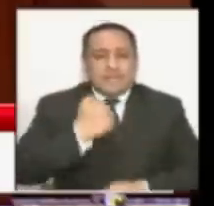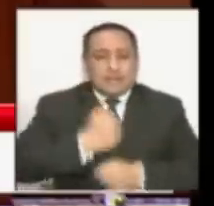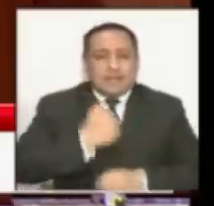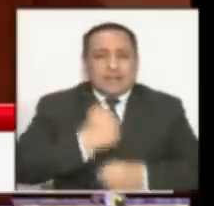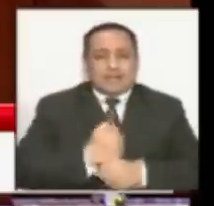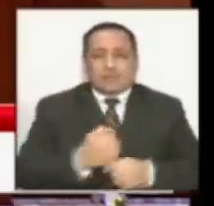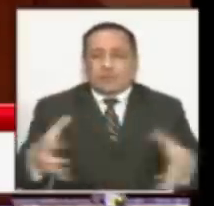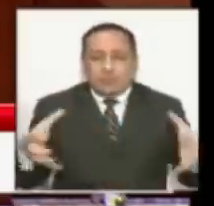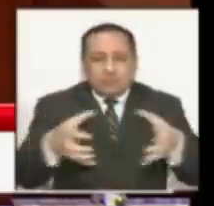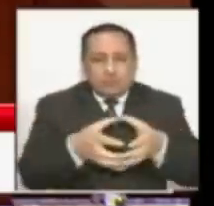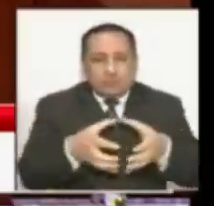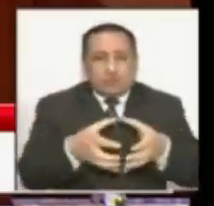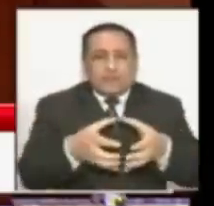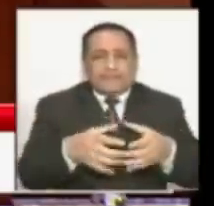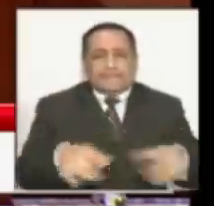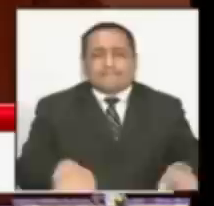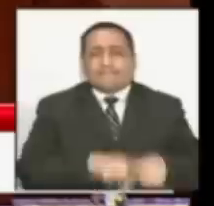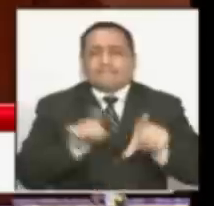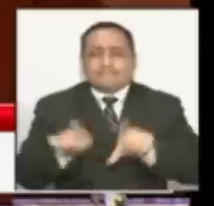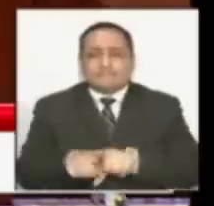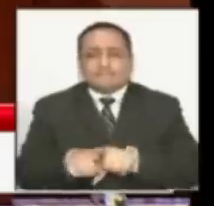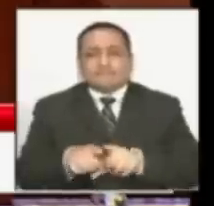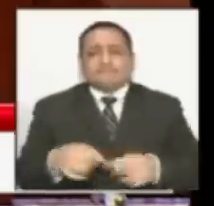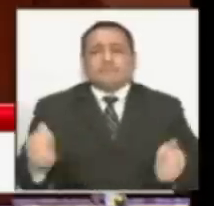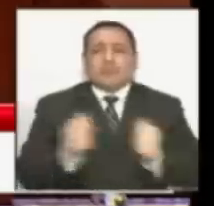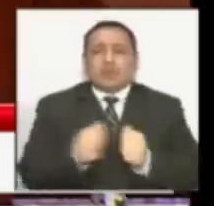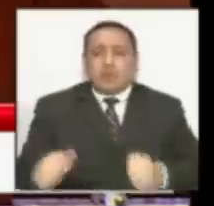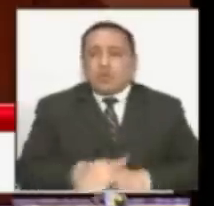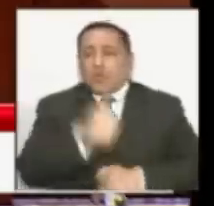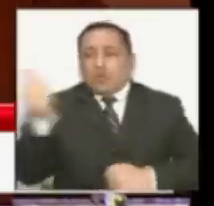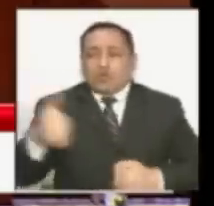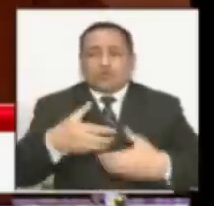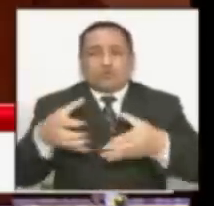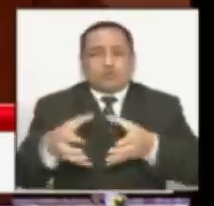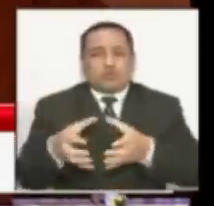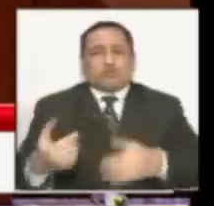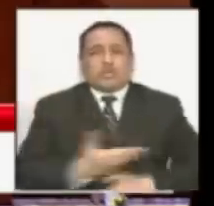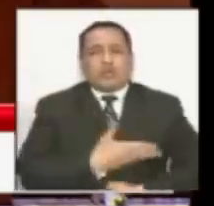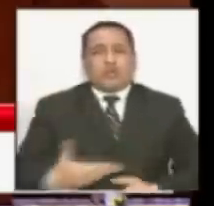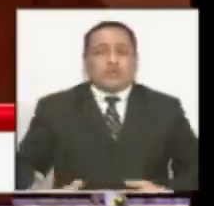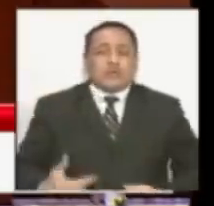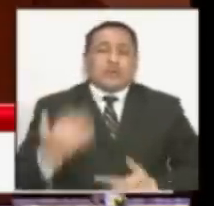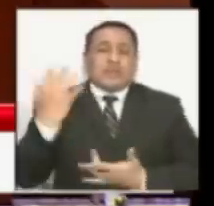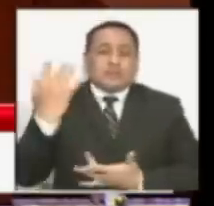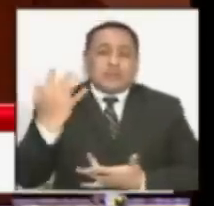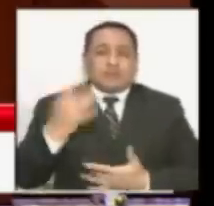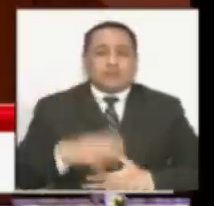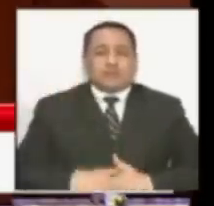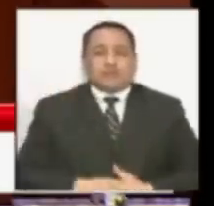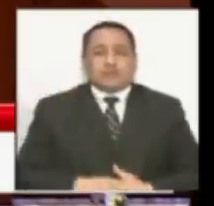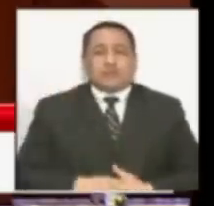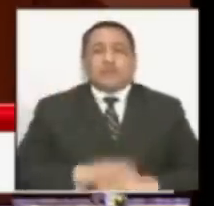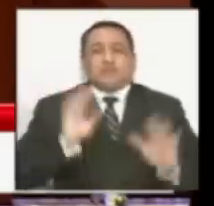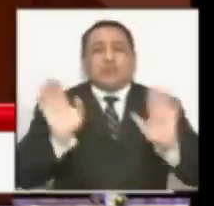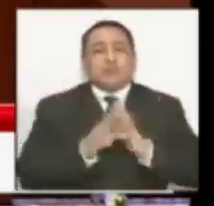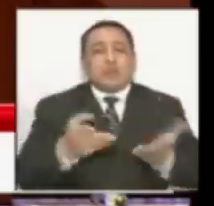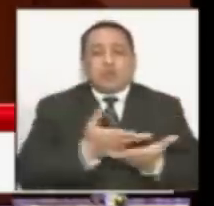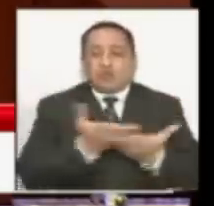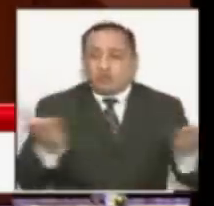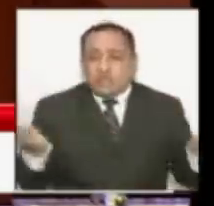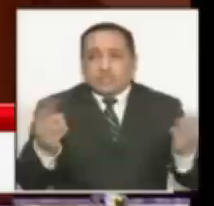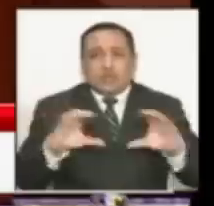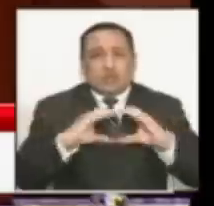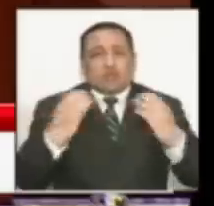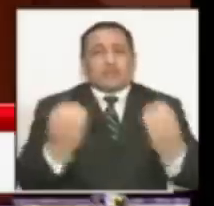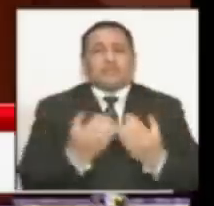Trabajaremos en conjunto también con otras instituciones del Estado. Esperamos, y señores